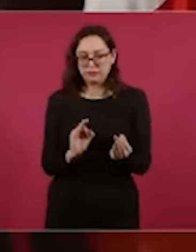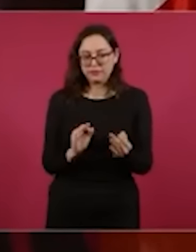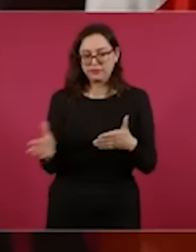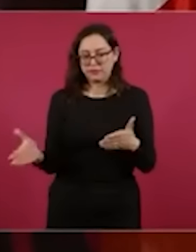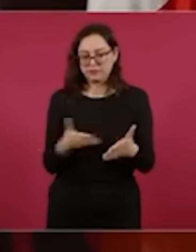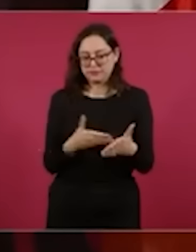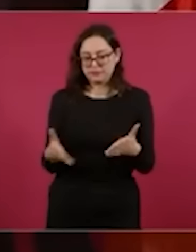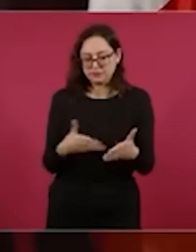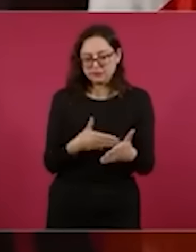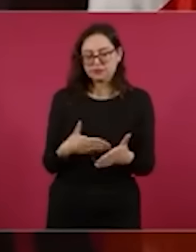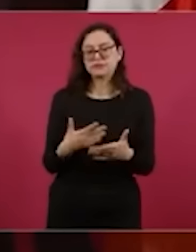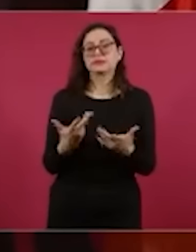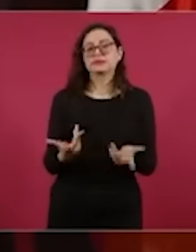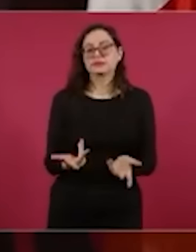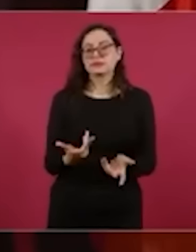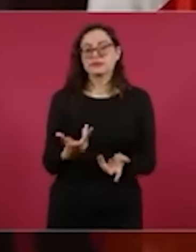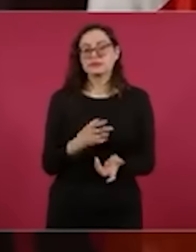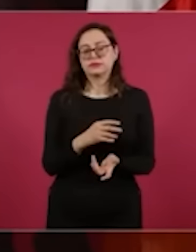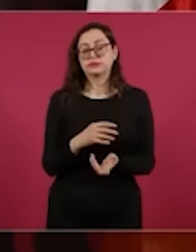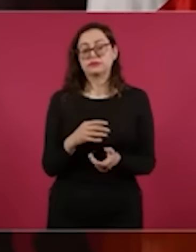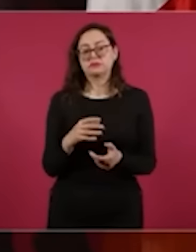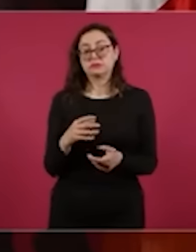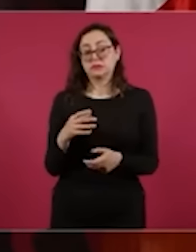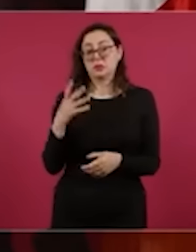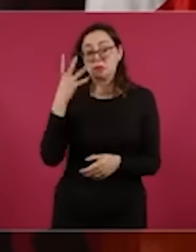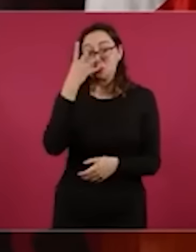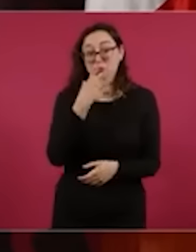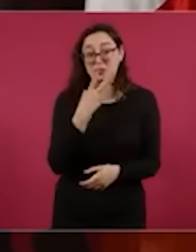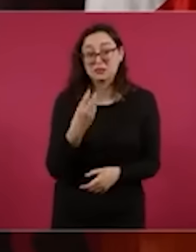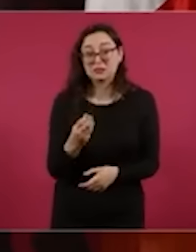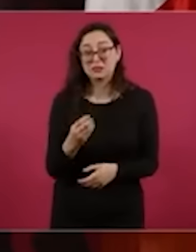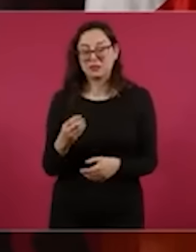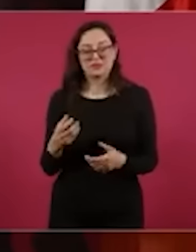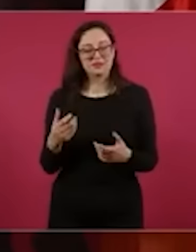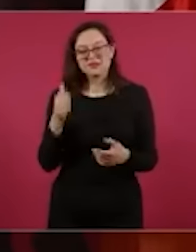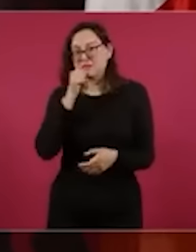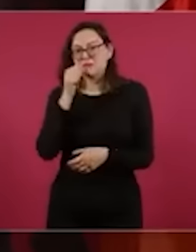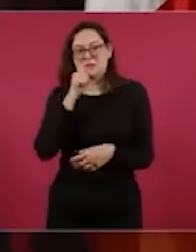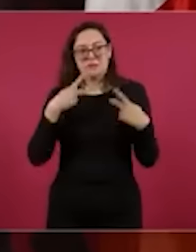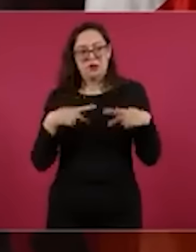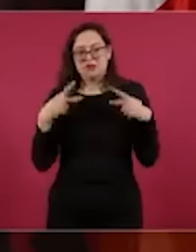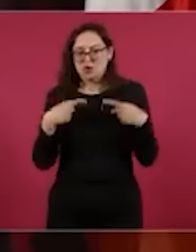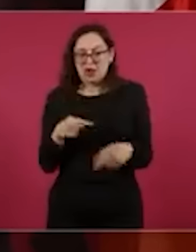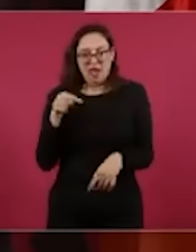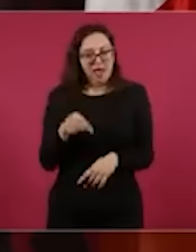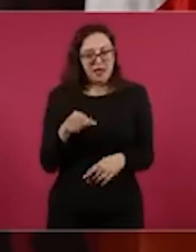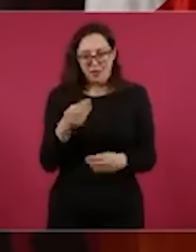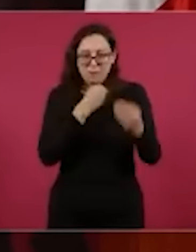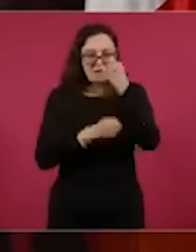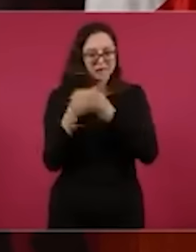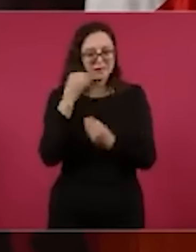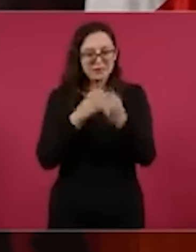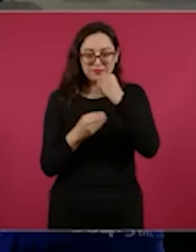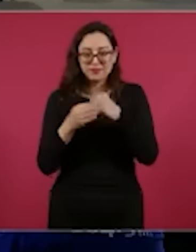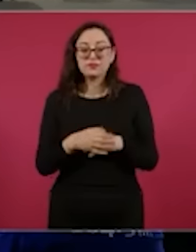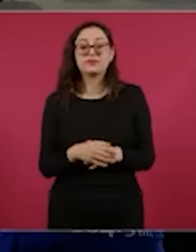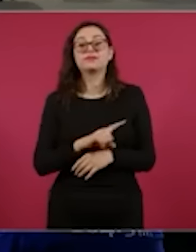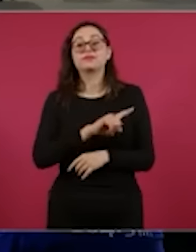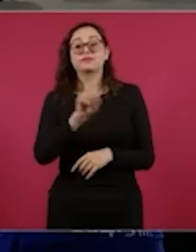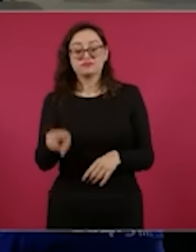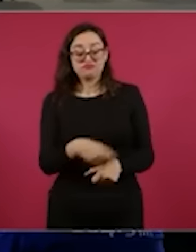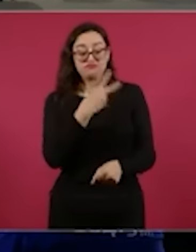Juan Carlos Cano y son unas cocinas que están muy vivas. En la segunda sección, la